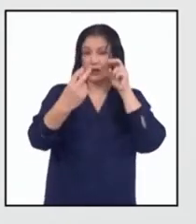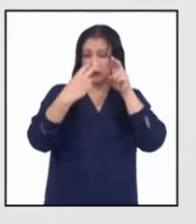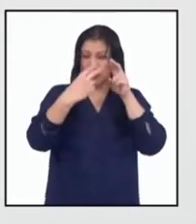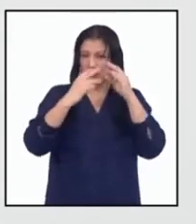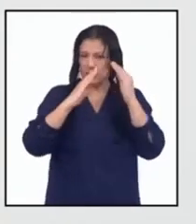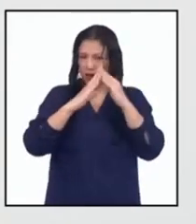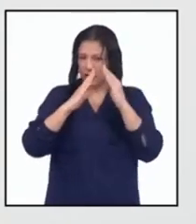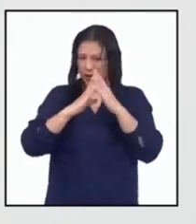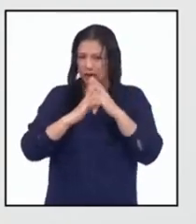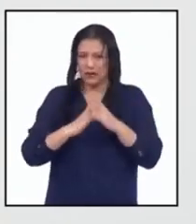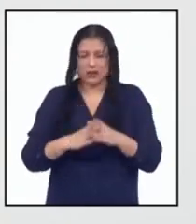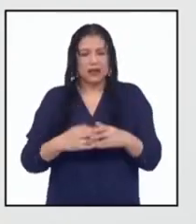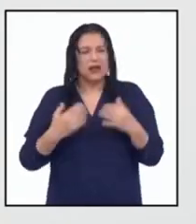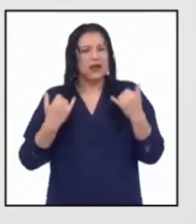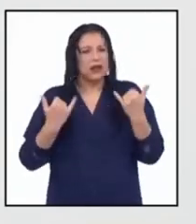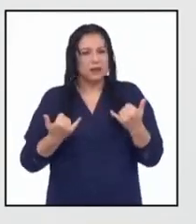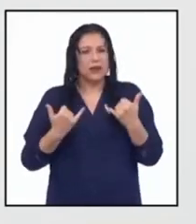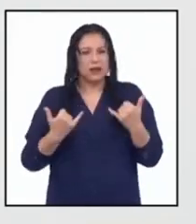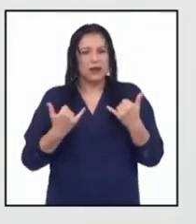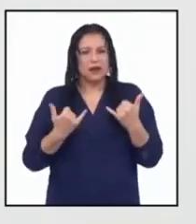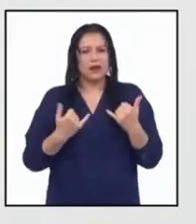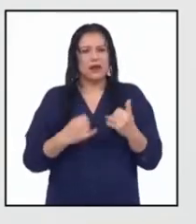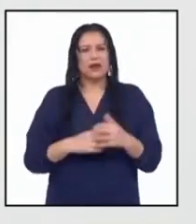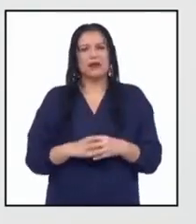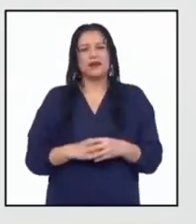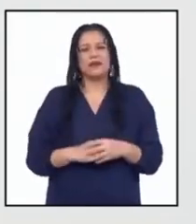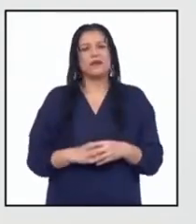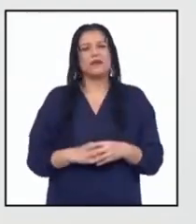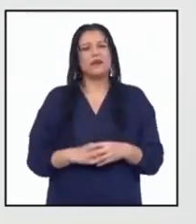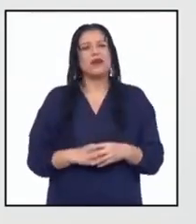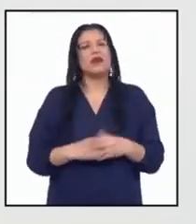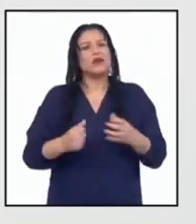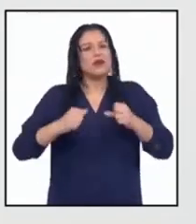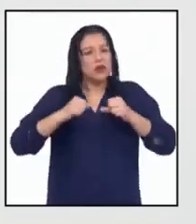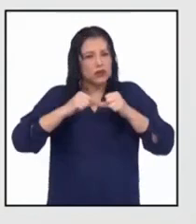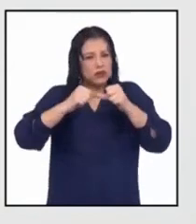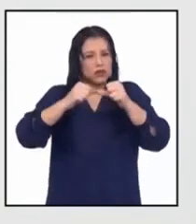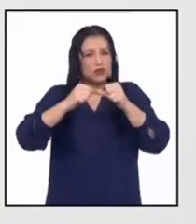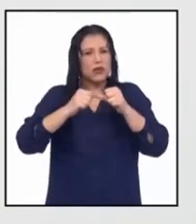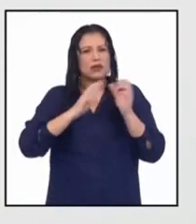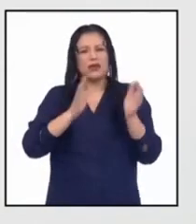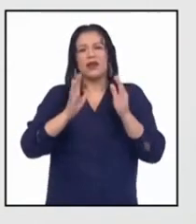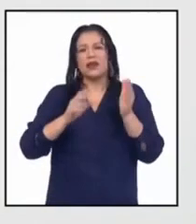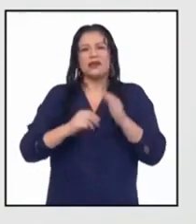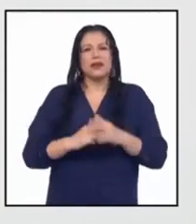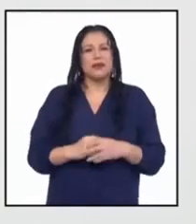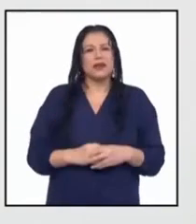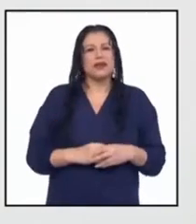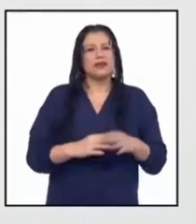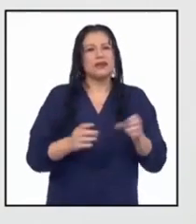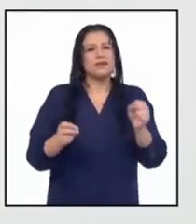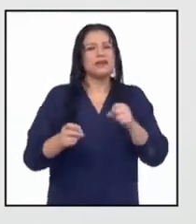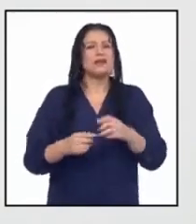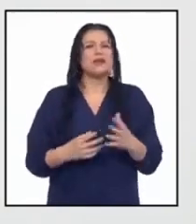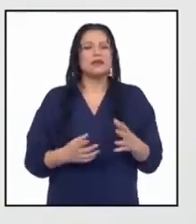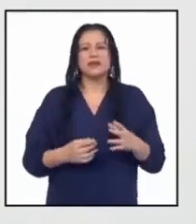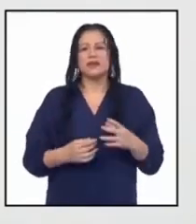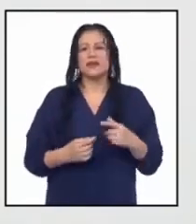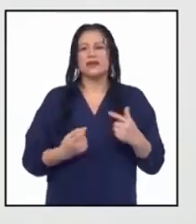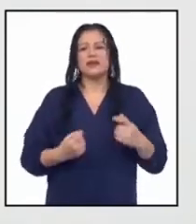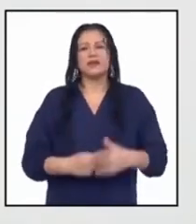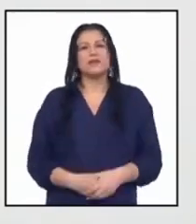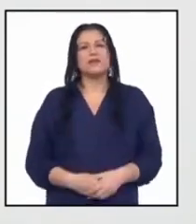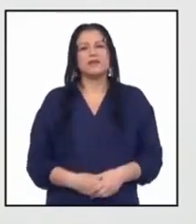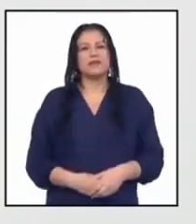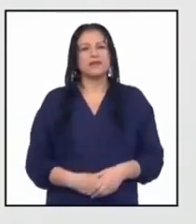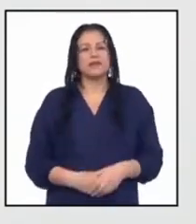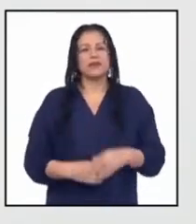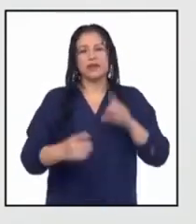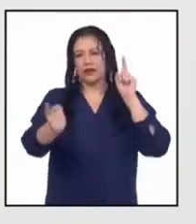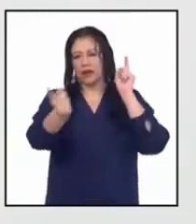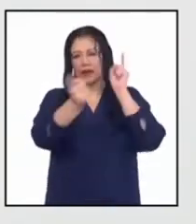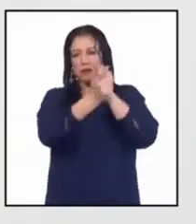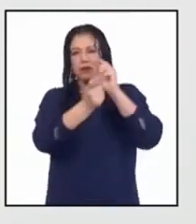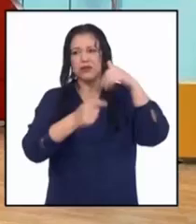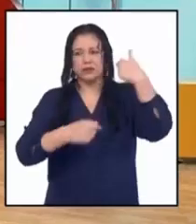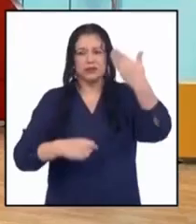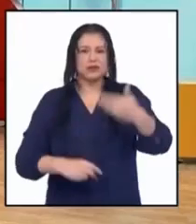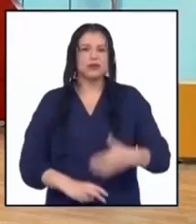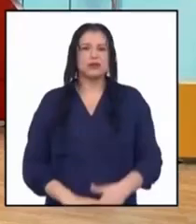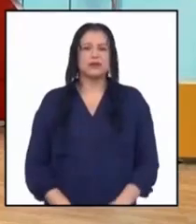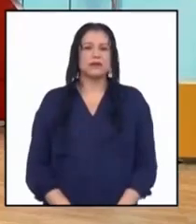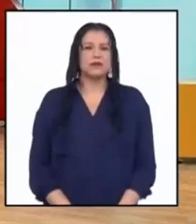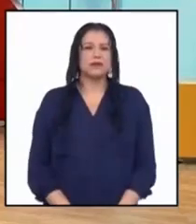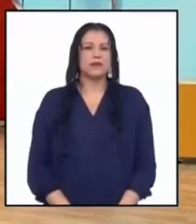casas. Pero ahora sí me tengo que ir a seguir preparando mis actividades a distancia. ¡Hasta la